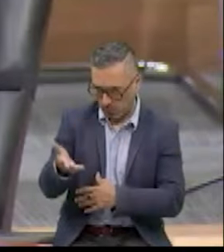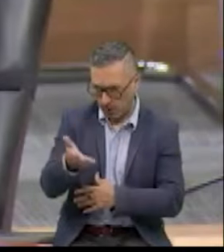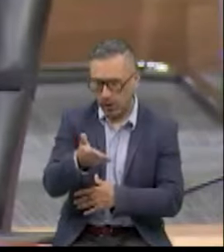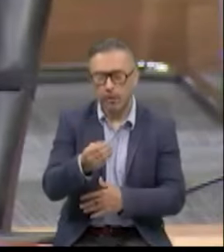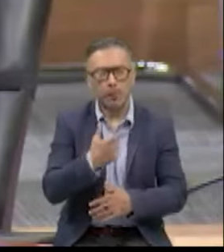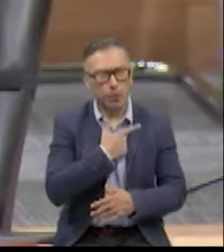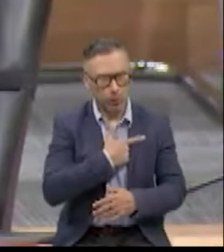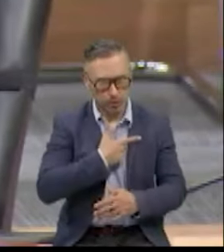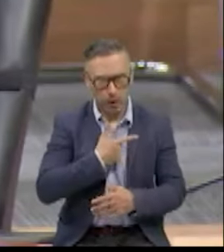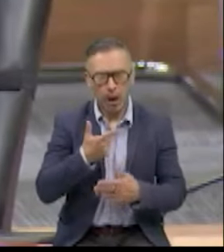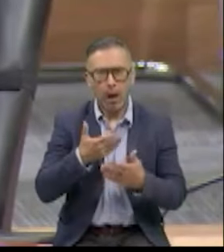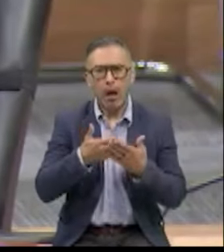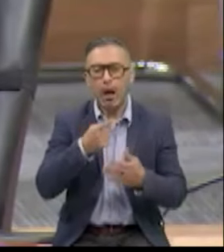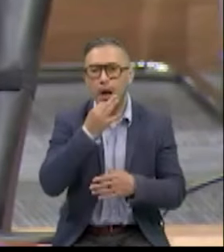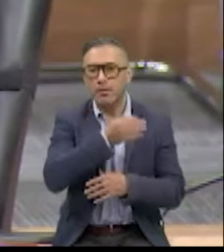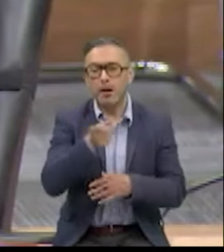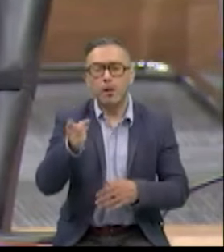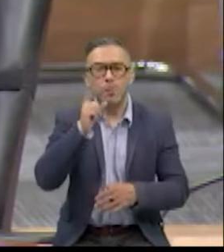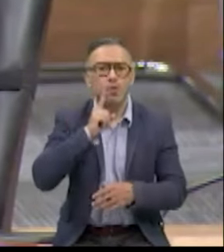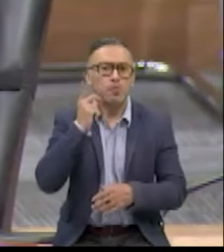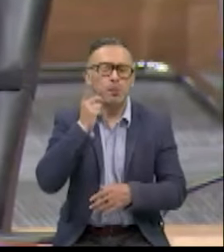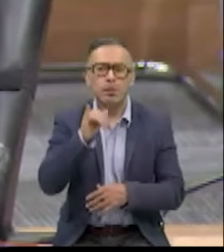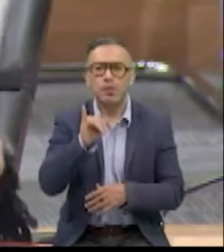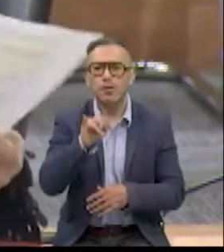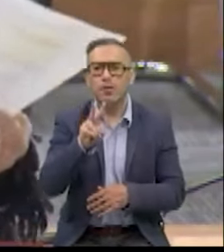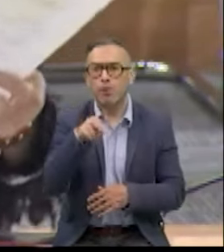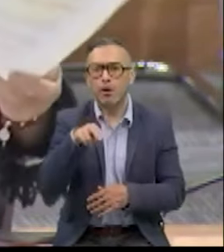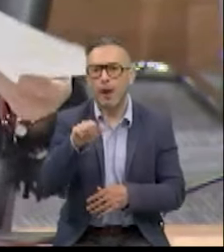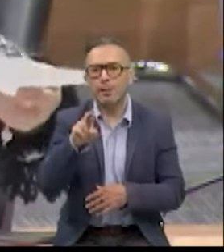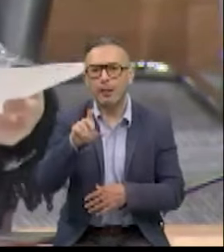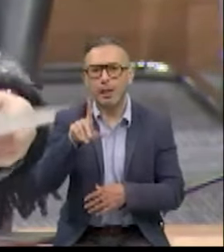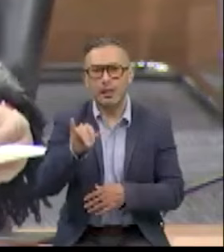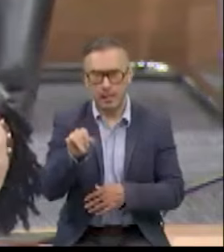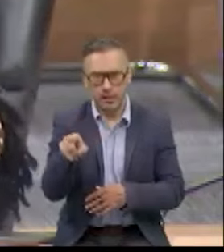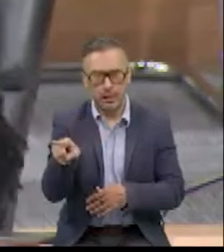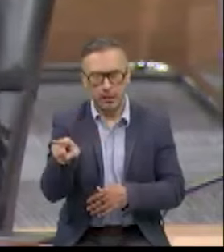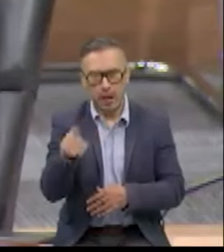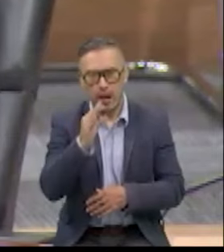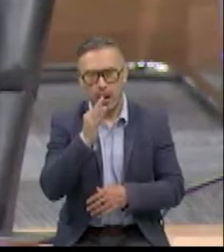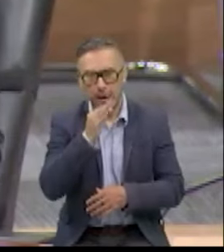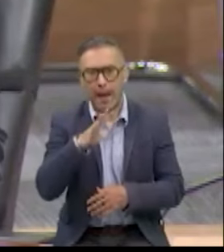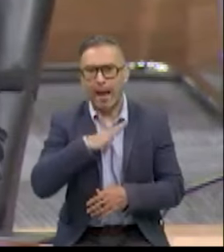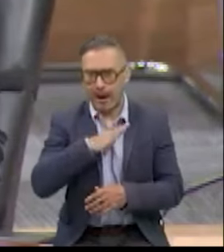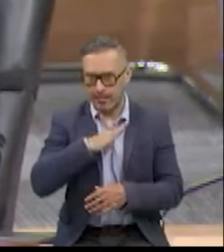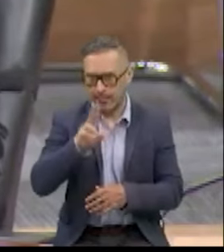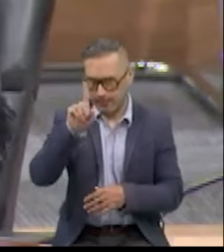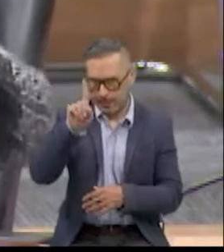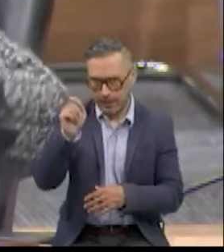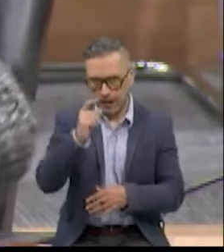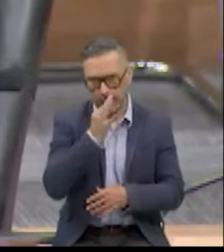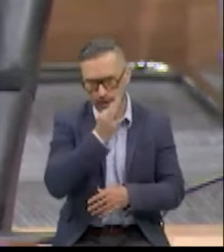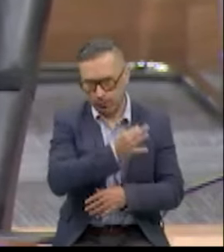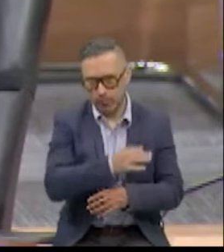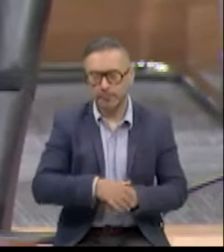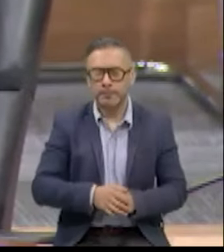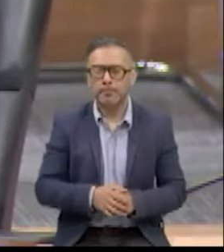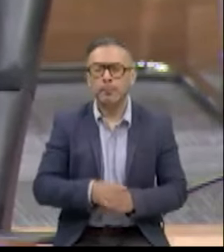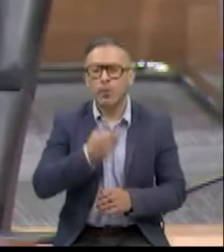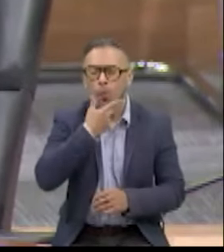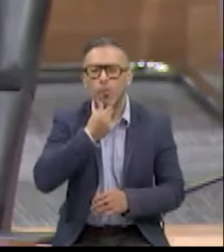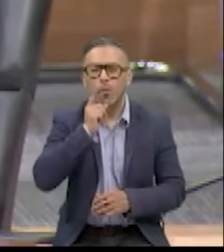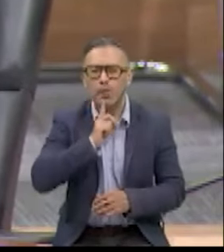No, bueno, de hecho, el propio estudio que te estoy señalando, entre las recomendaciones que da a los distintos actores para